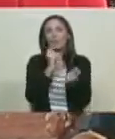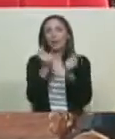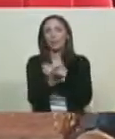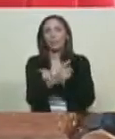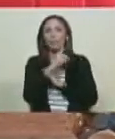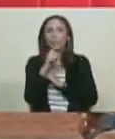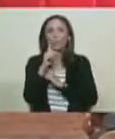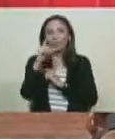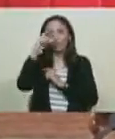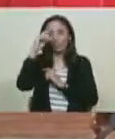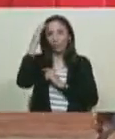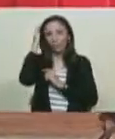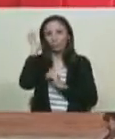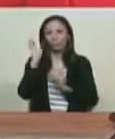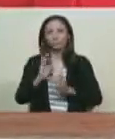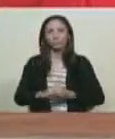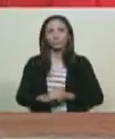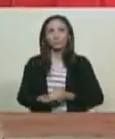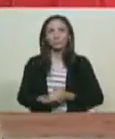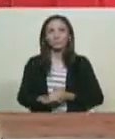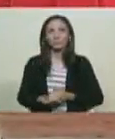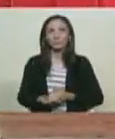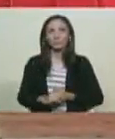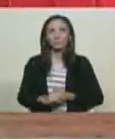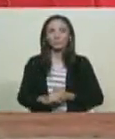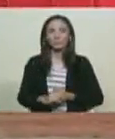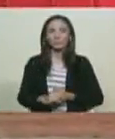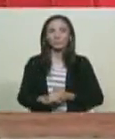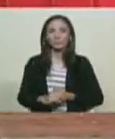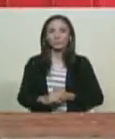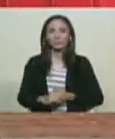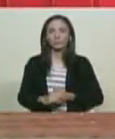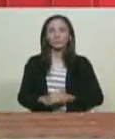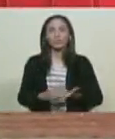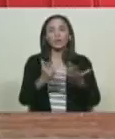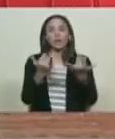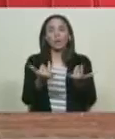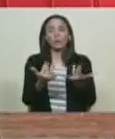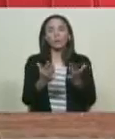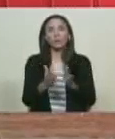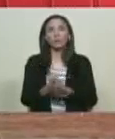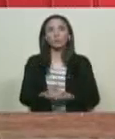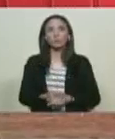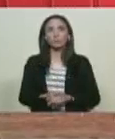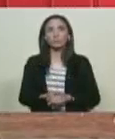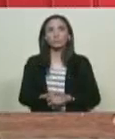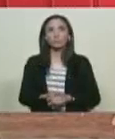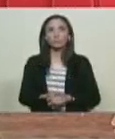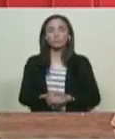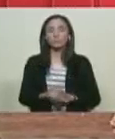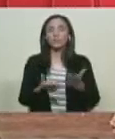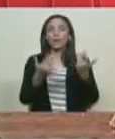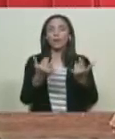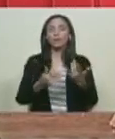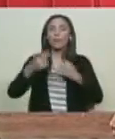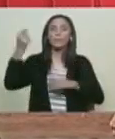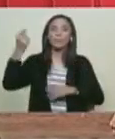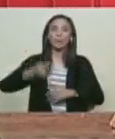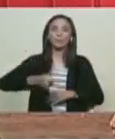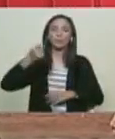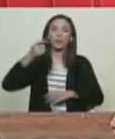Ah, Diosdado, ni de paloma. Le estamos robando media hora al programa con el mazo dando.